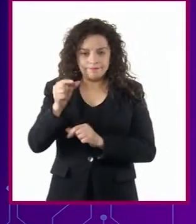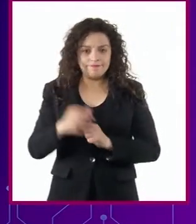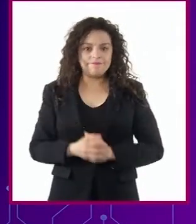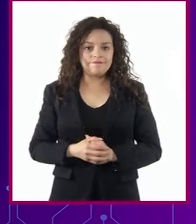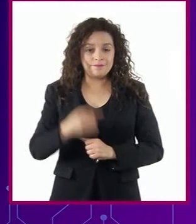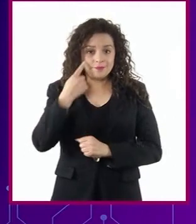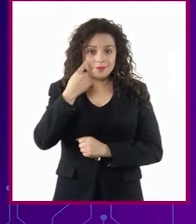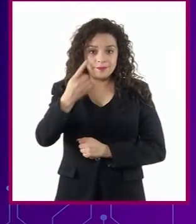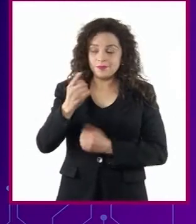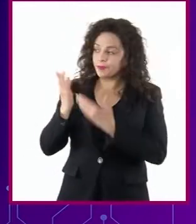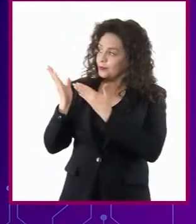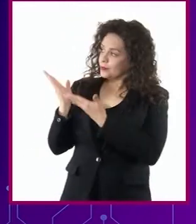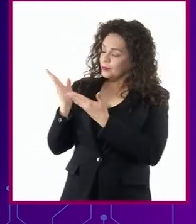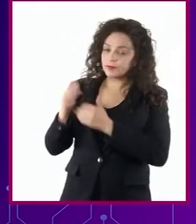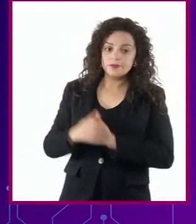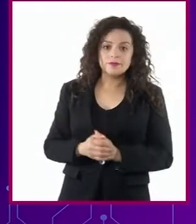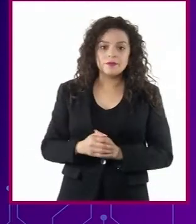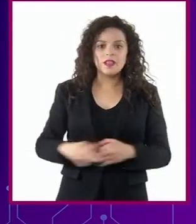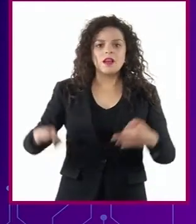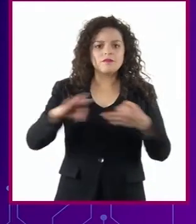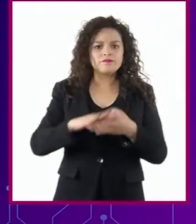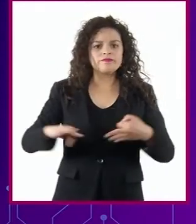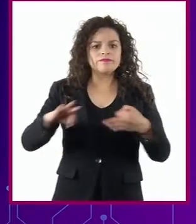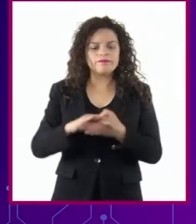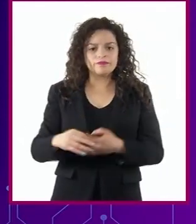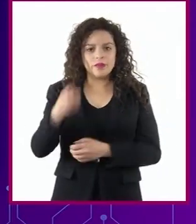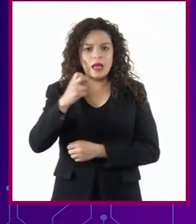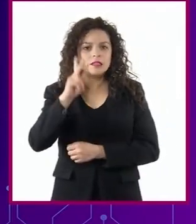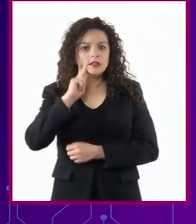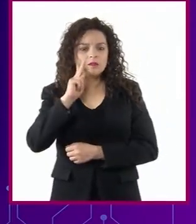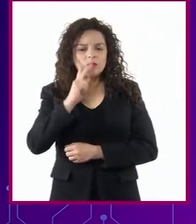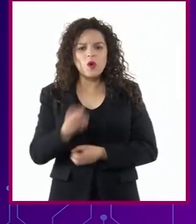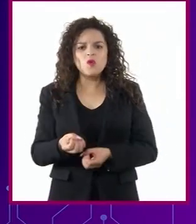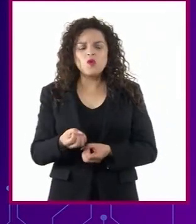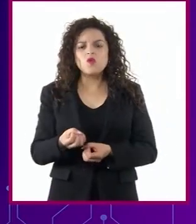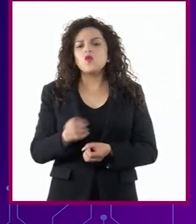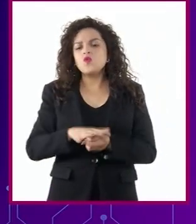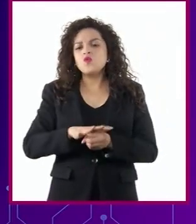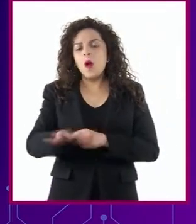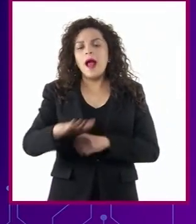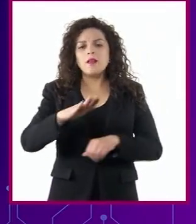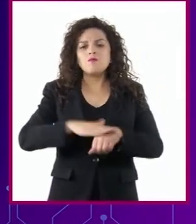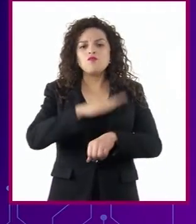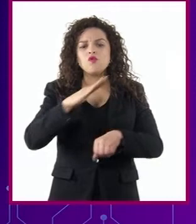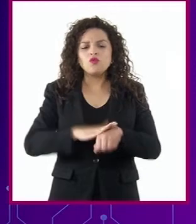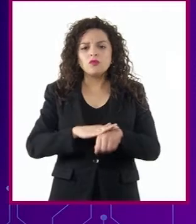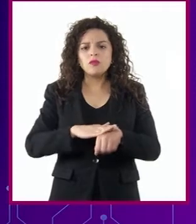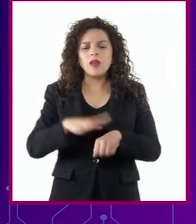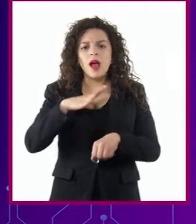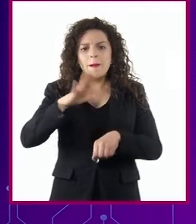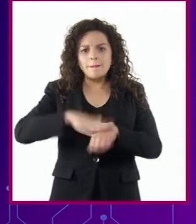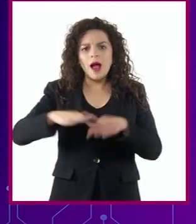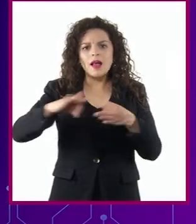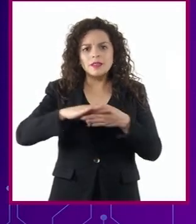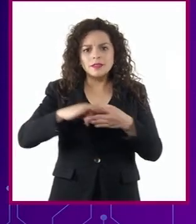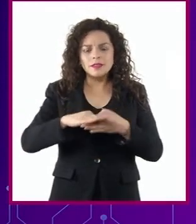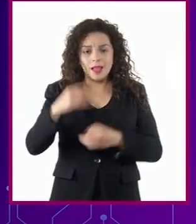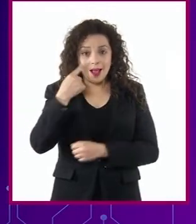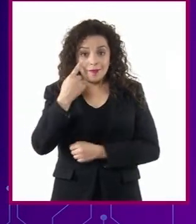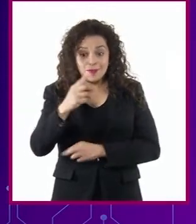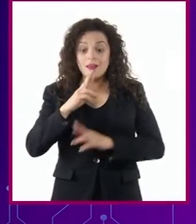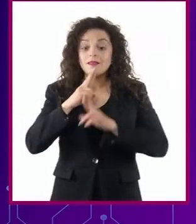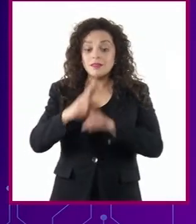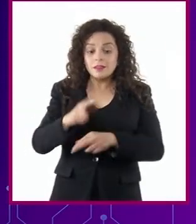son las puntuaciones más frecuentes en esta prueba? La respuesta es: las puntuaciones más frecuentes se encuentran en